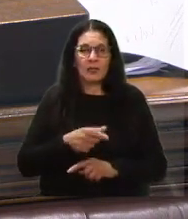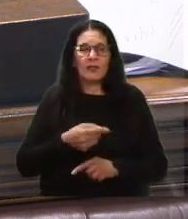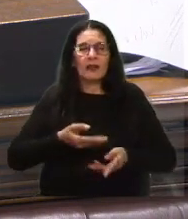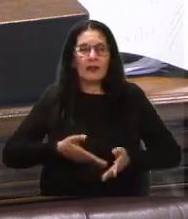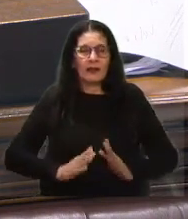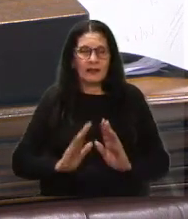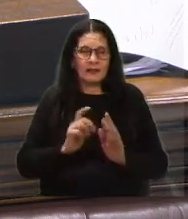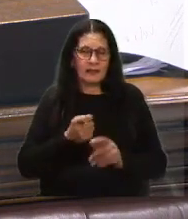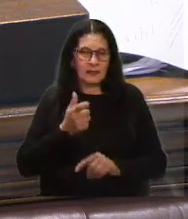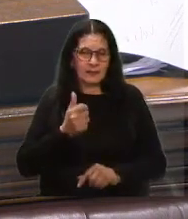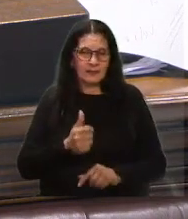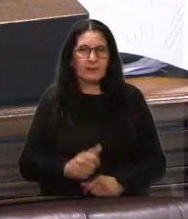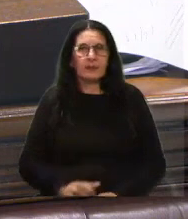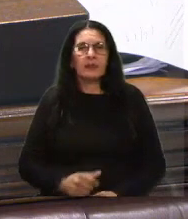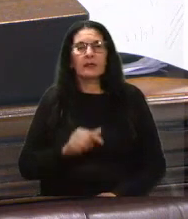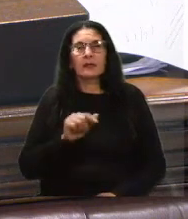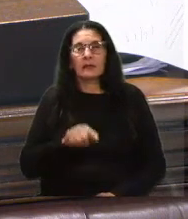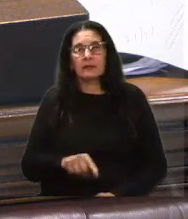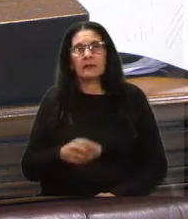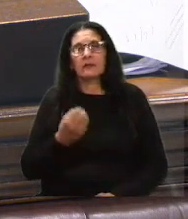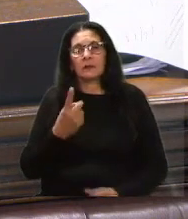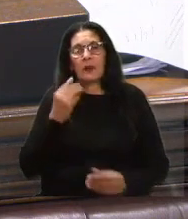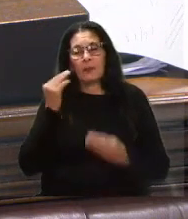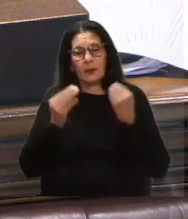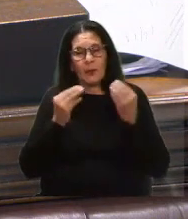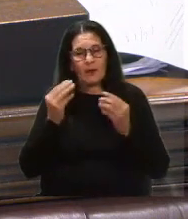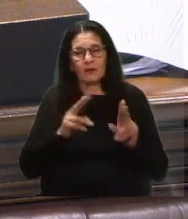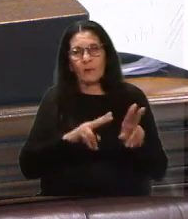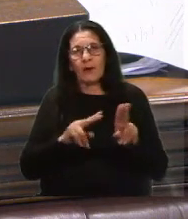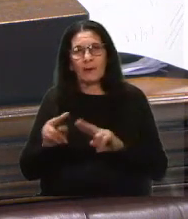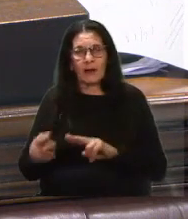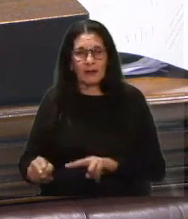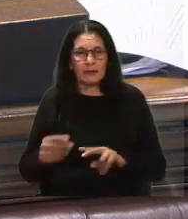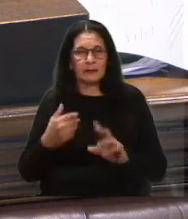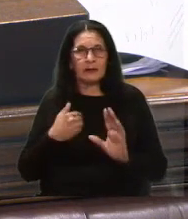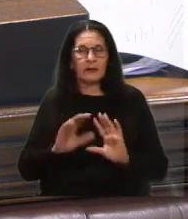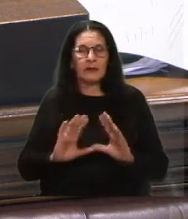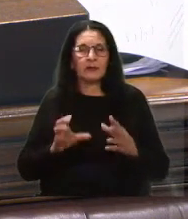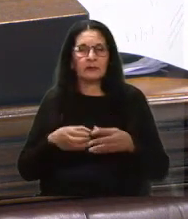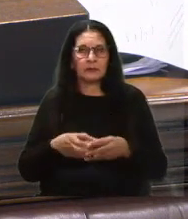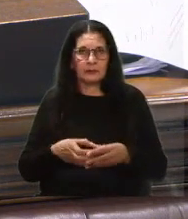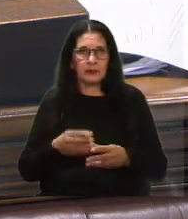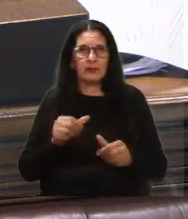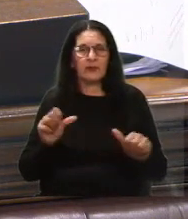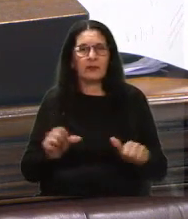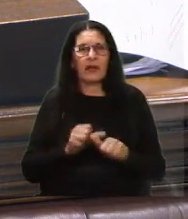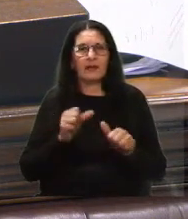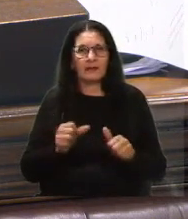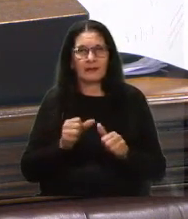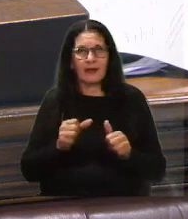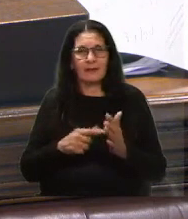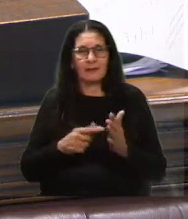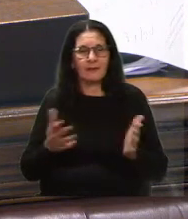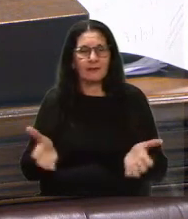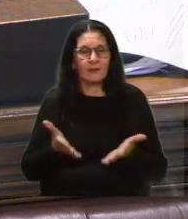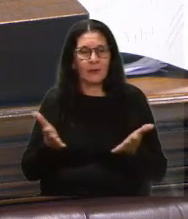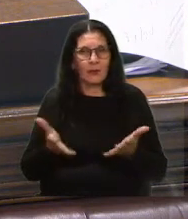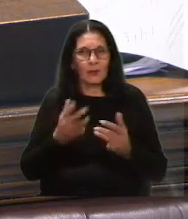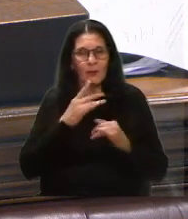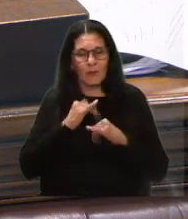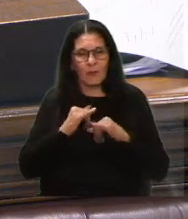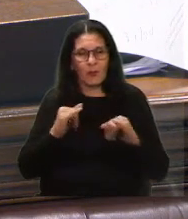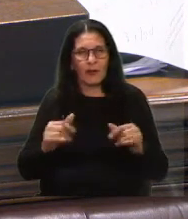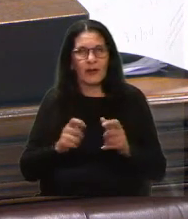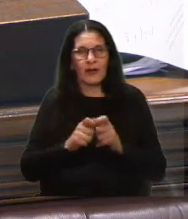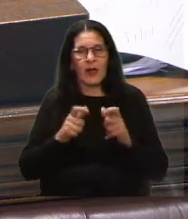recién nacido ha sido una preocupación permanente de nuestro partido generar incentivos con la finalidad de